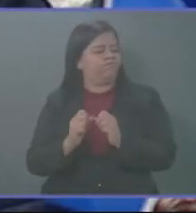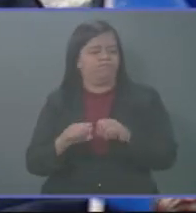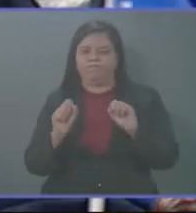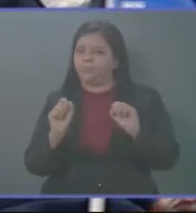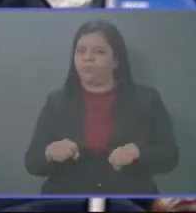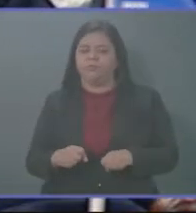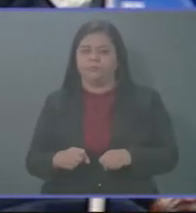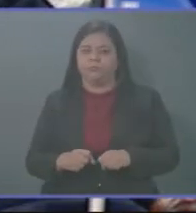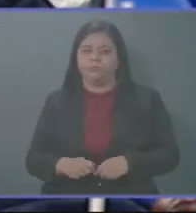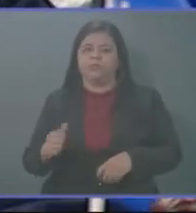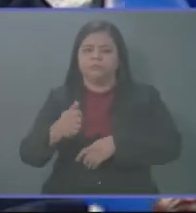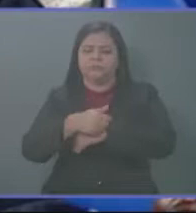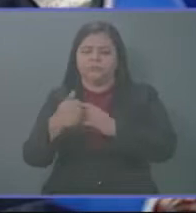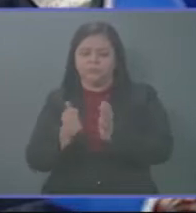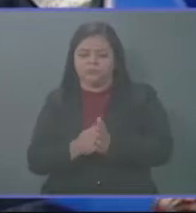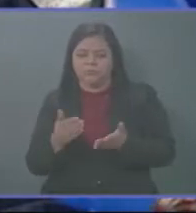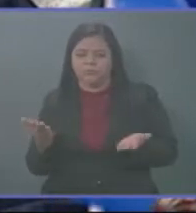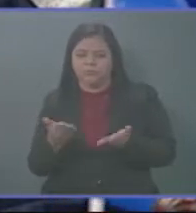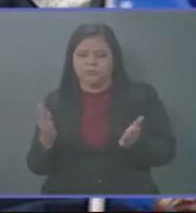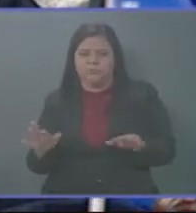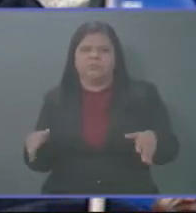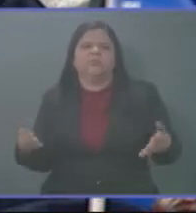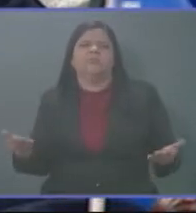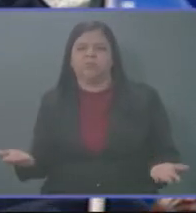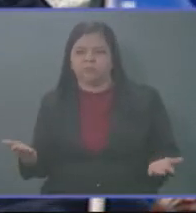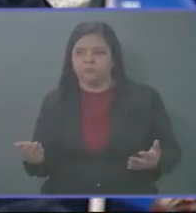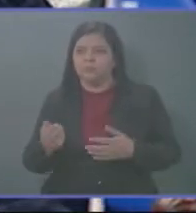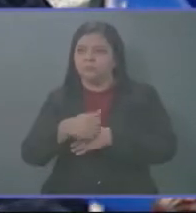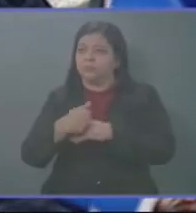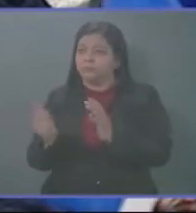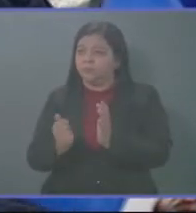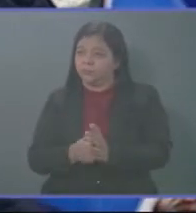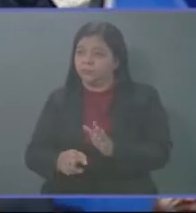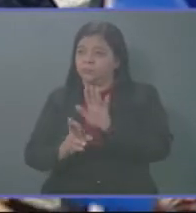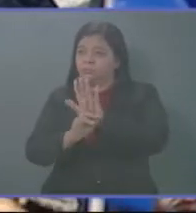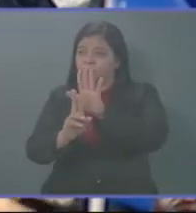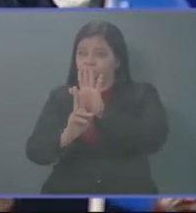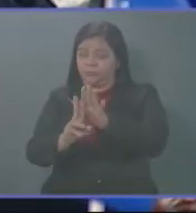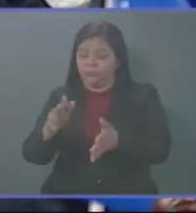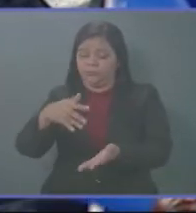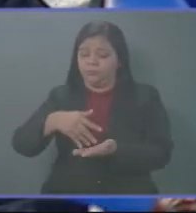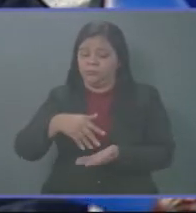¿Qué hizo la Asamblea Legislativa? La Asamblea Legislativa, como representación del pueblo,